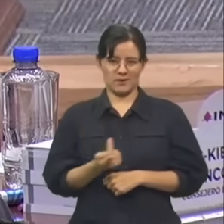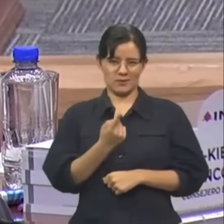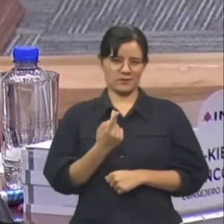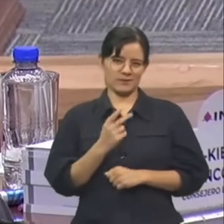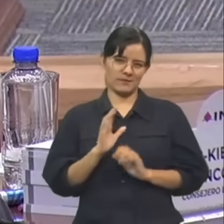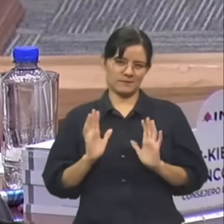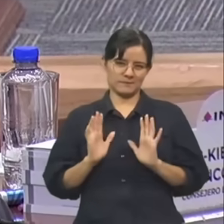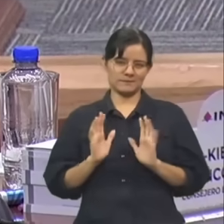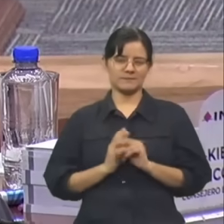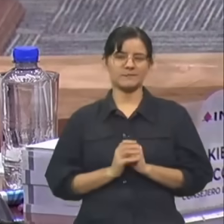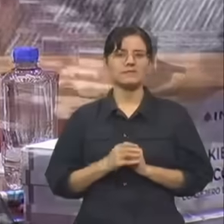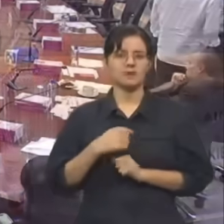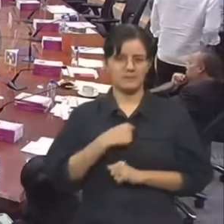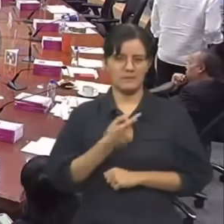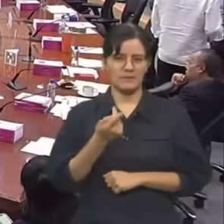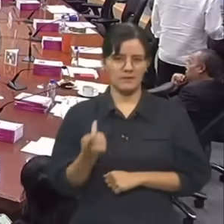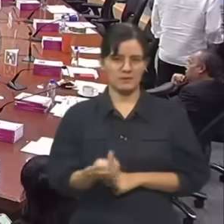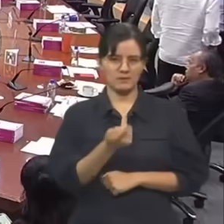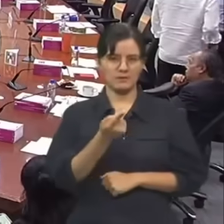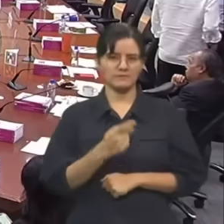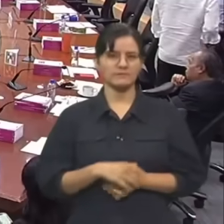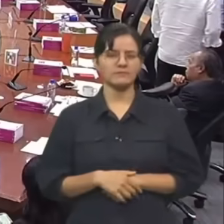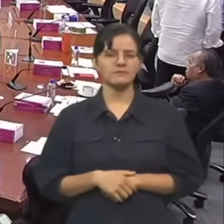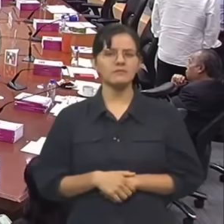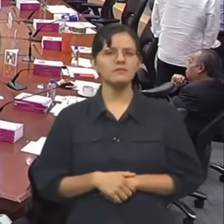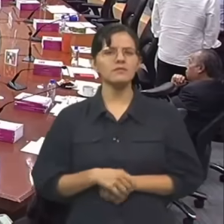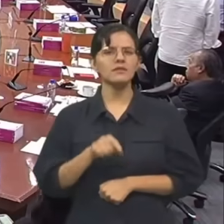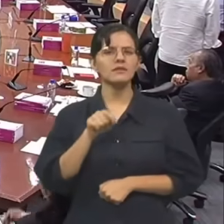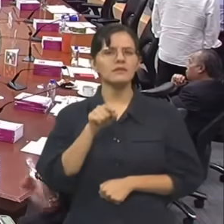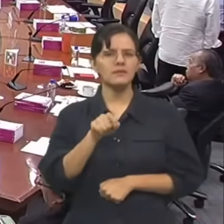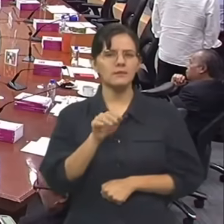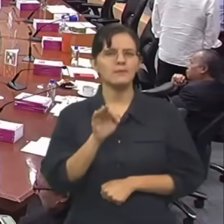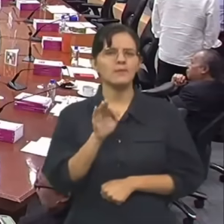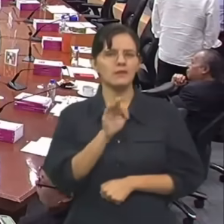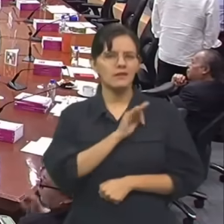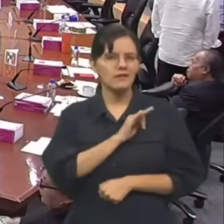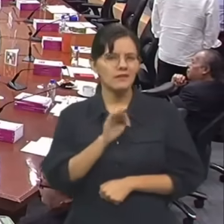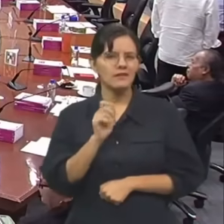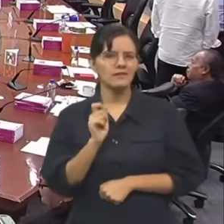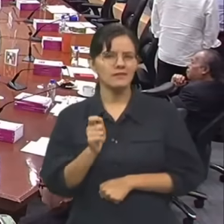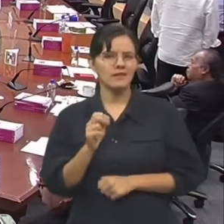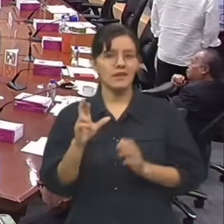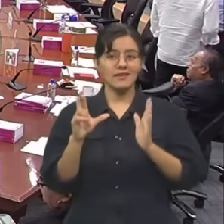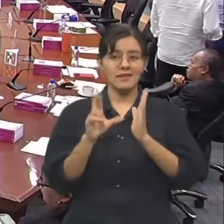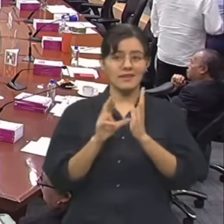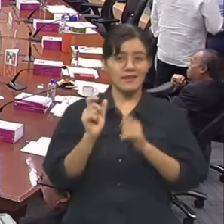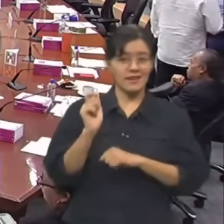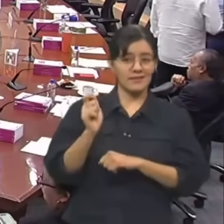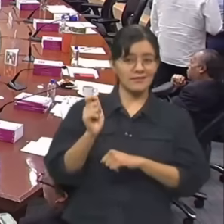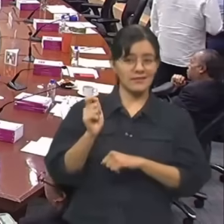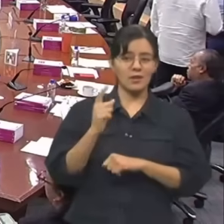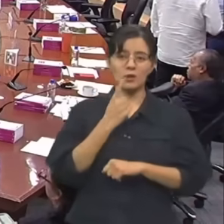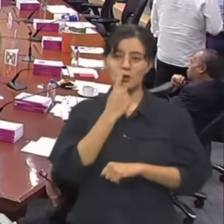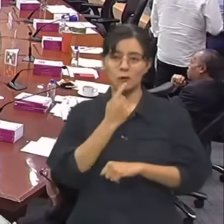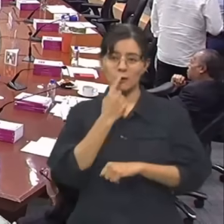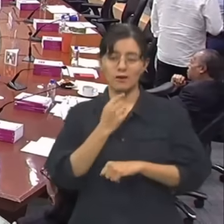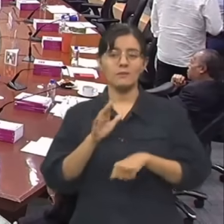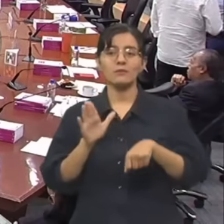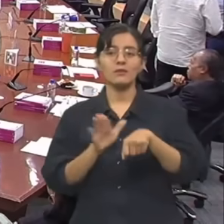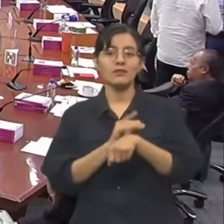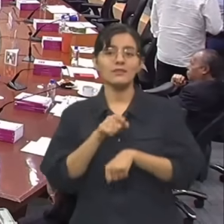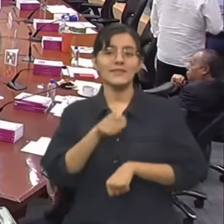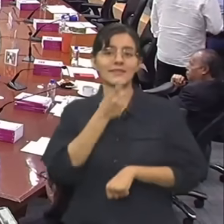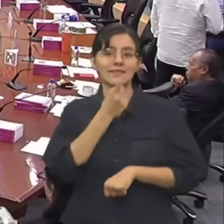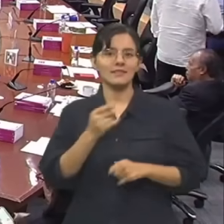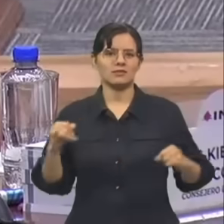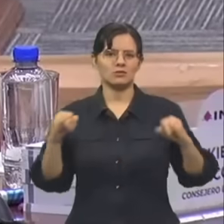pregunta es eh podría usted pormenorizar lo de la tarjeta roja Porque usted acusa al instituto de no cumplir